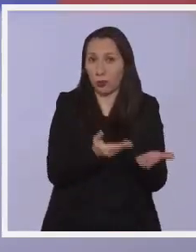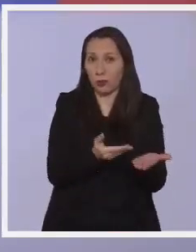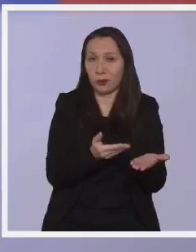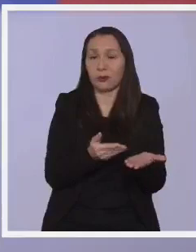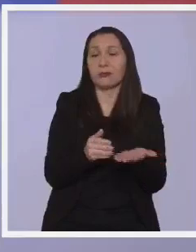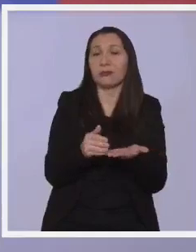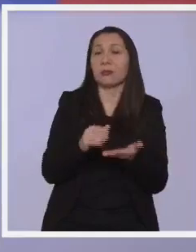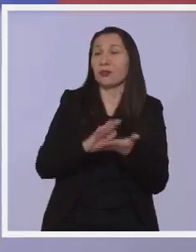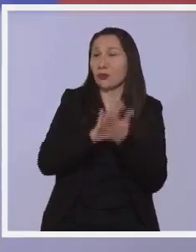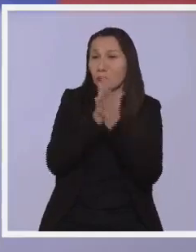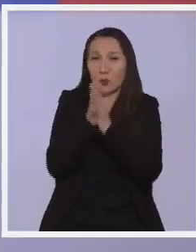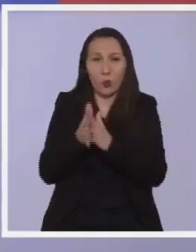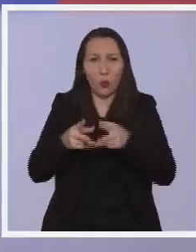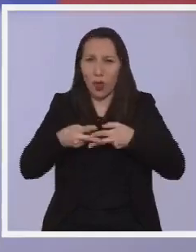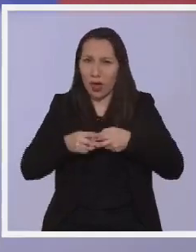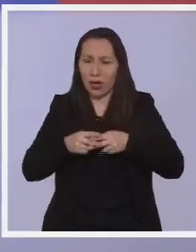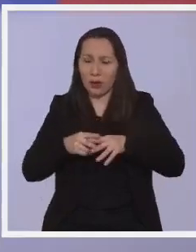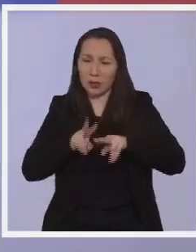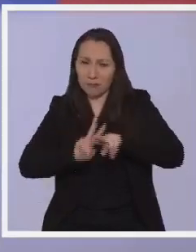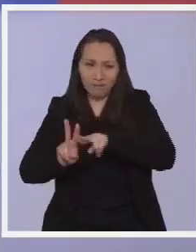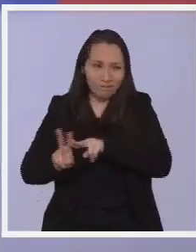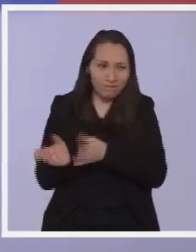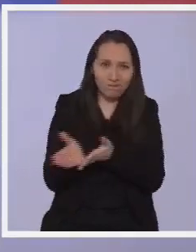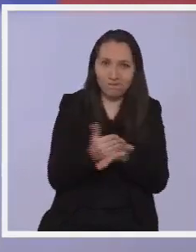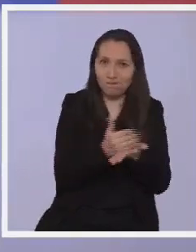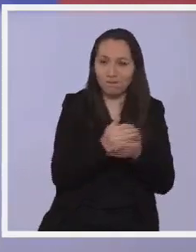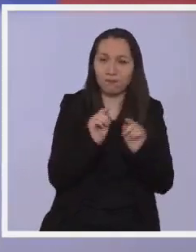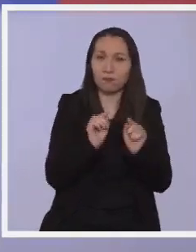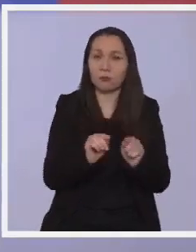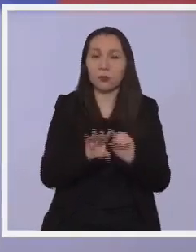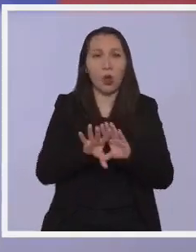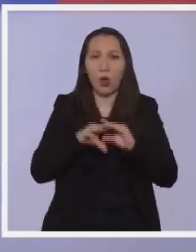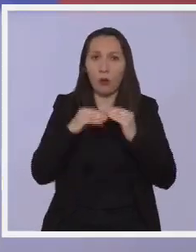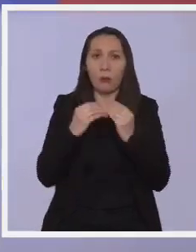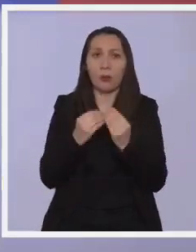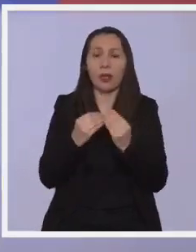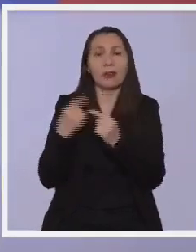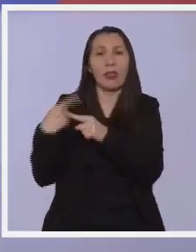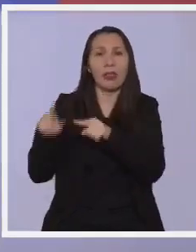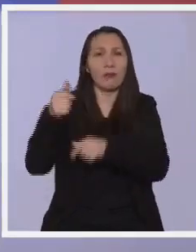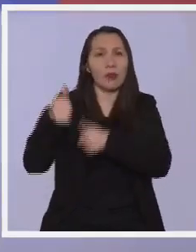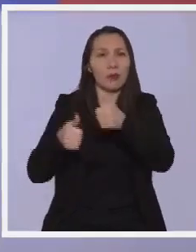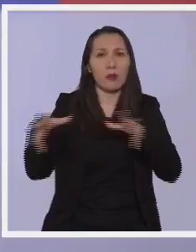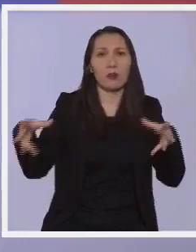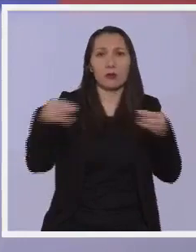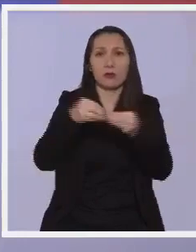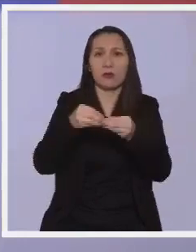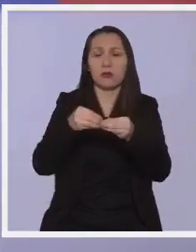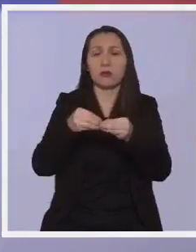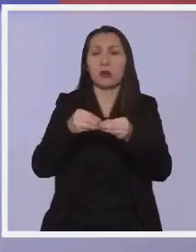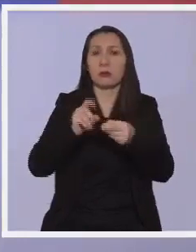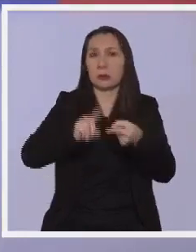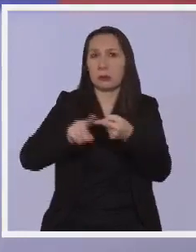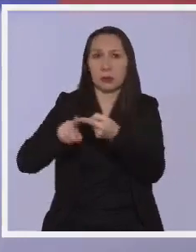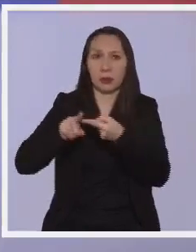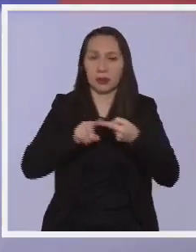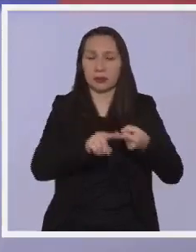con todas las herramientas. Es totalmente interdisciplinario.